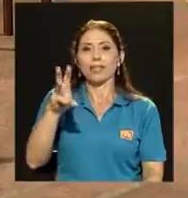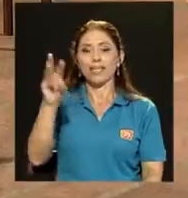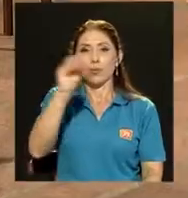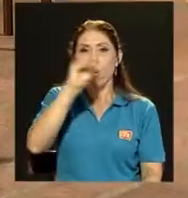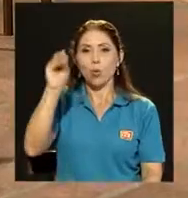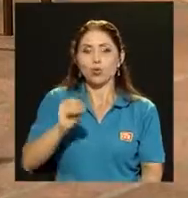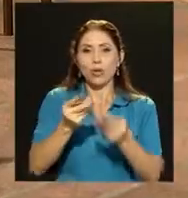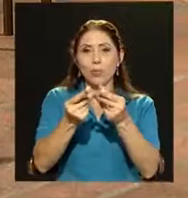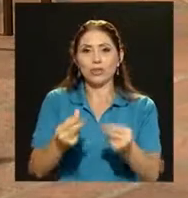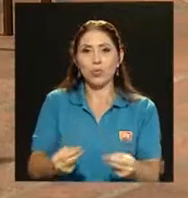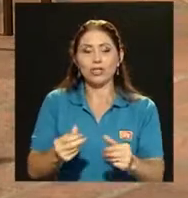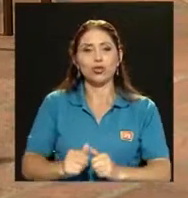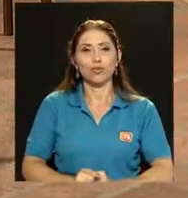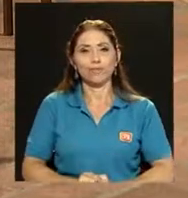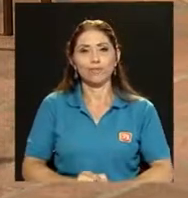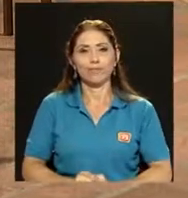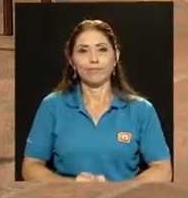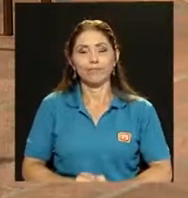dato,